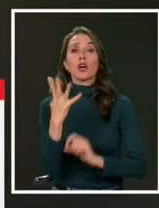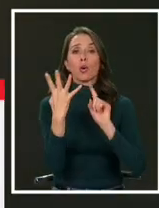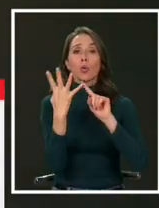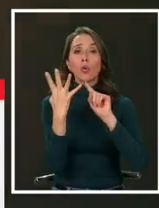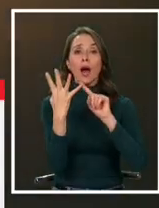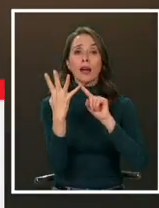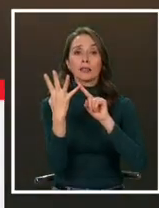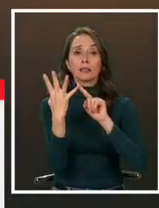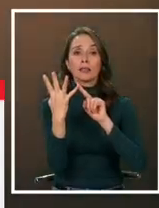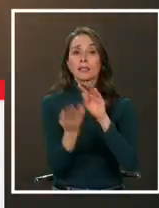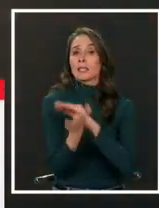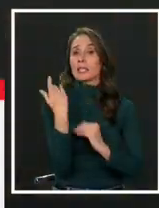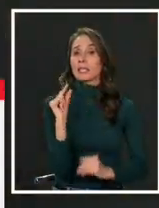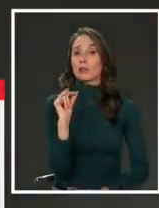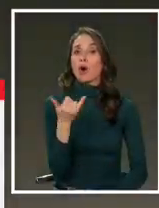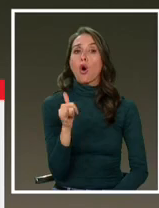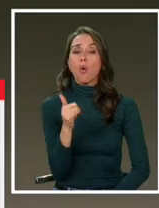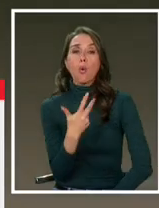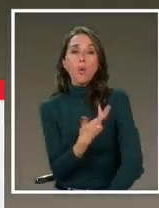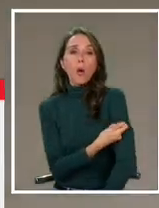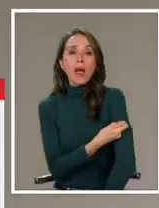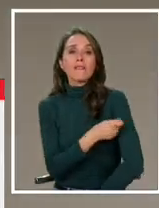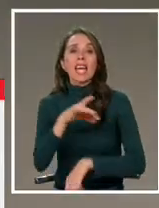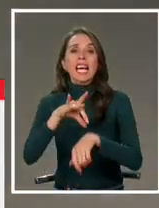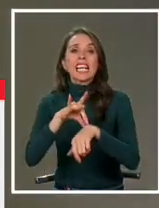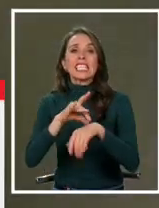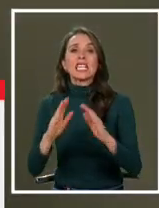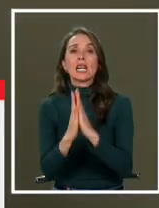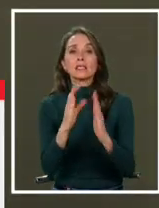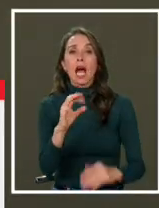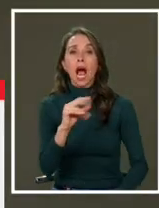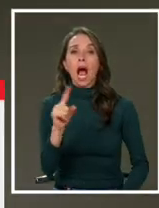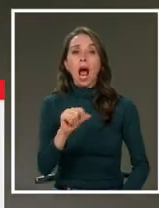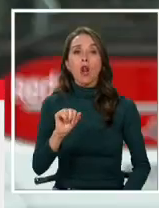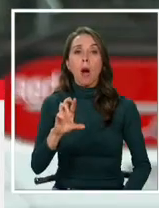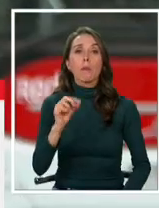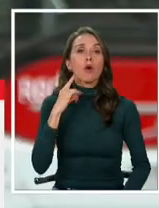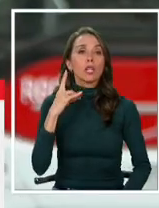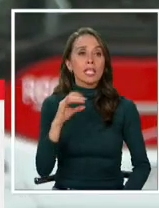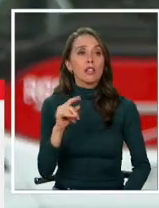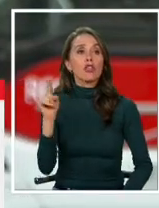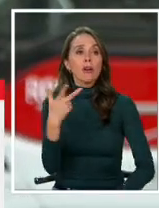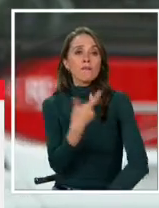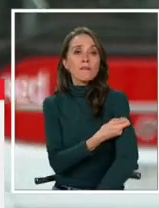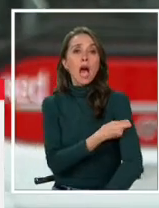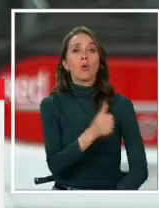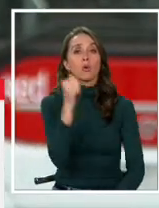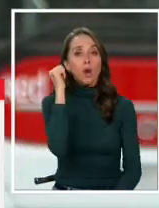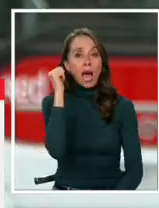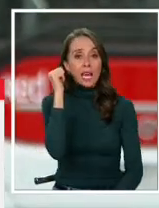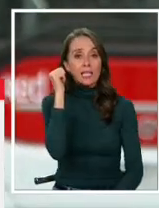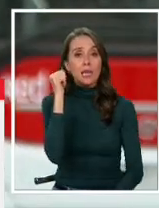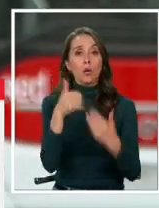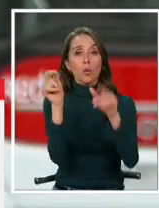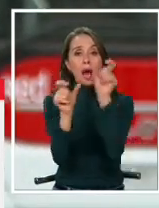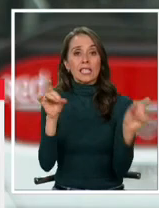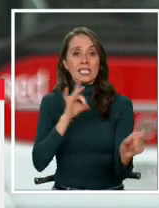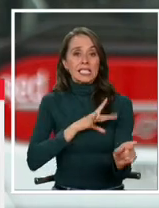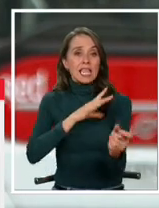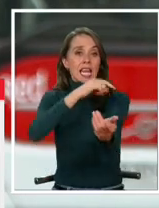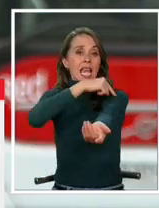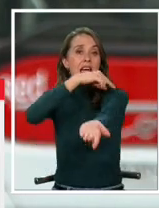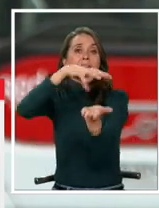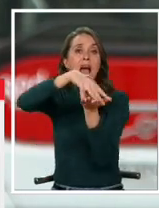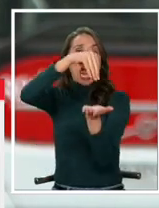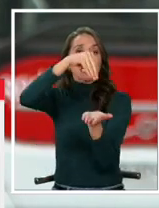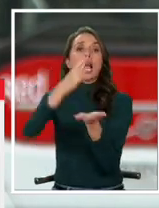refuerzo la había recibido recién este jueves en la clínica San Carlos de apoquindo se vacunó el día de ayer para cualquier chileno de arica puntaarenas